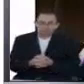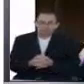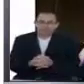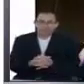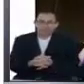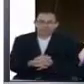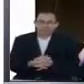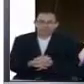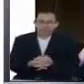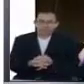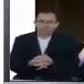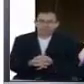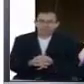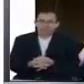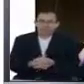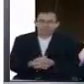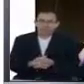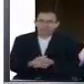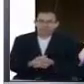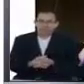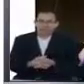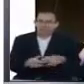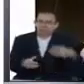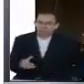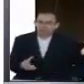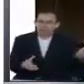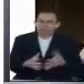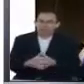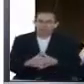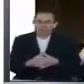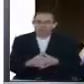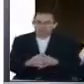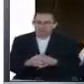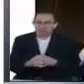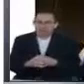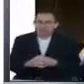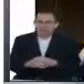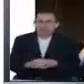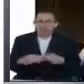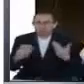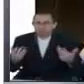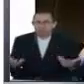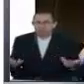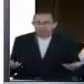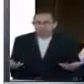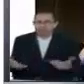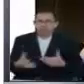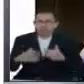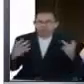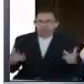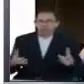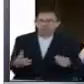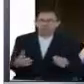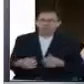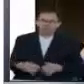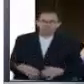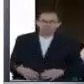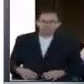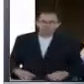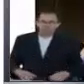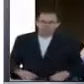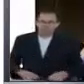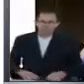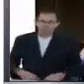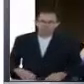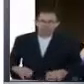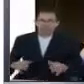Ya estaba empezada. Y lo asistí, los ayudé. Recuerden que es así, somos un equipo